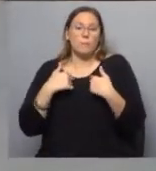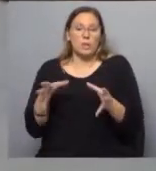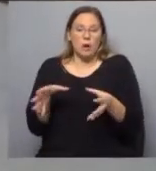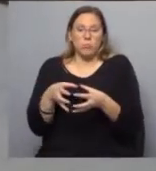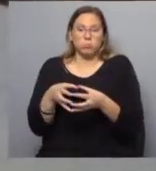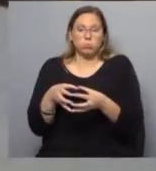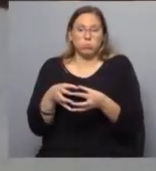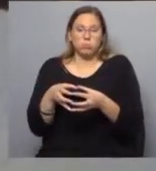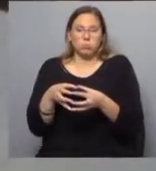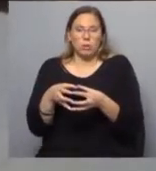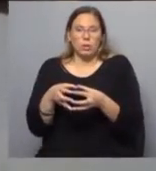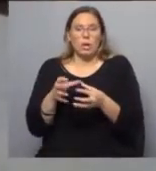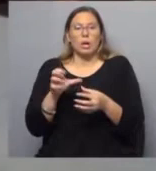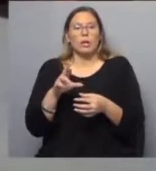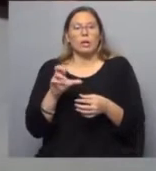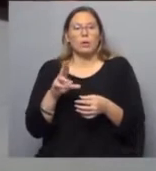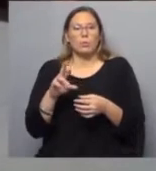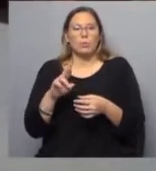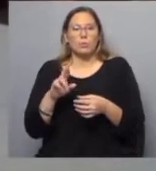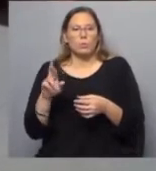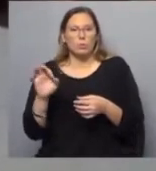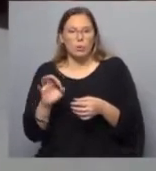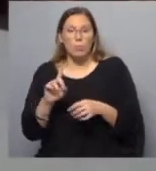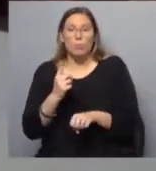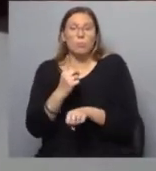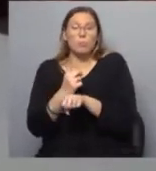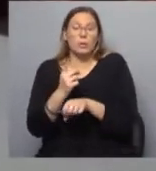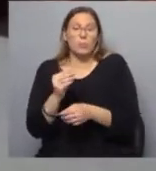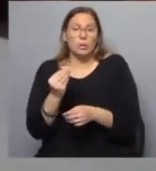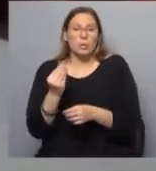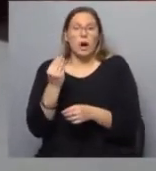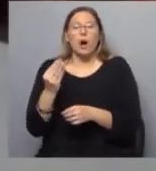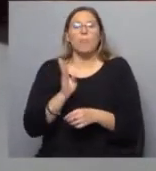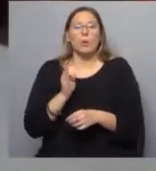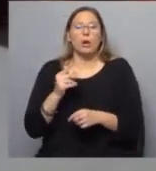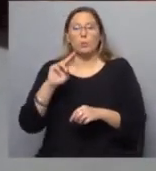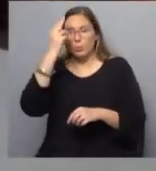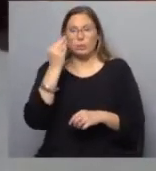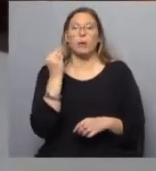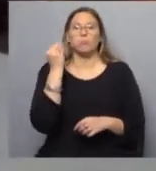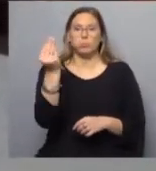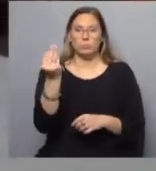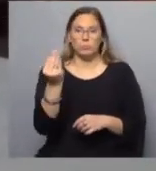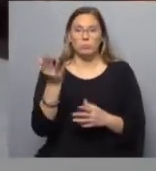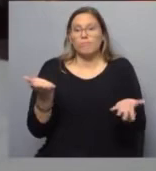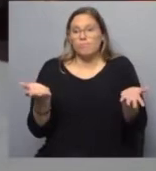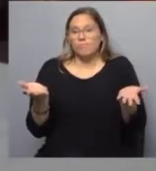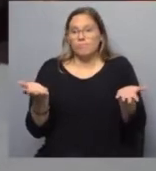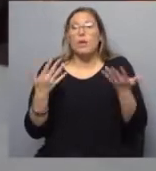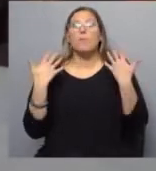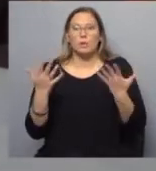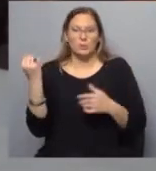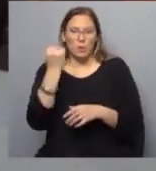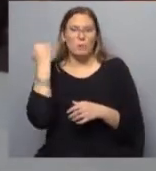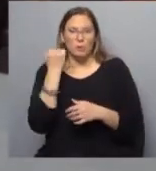es recurvo instintivo, y bueno, es la primera vez que clasifica una mujer uruguaya, y que por eso es